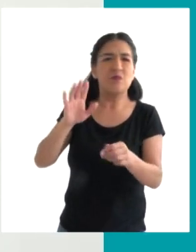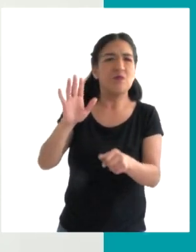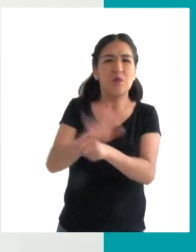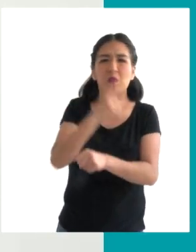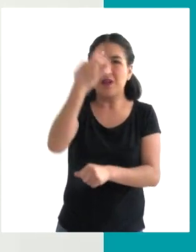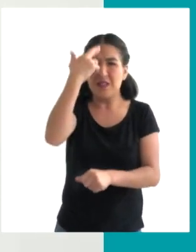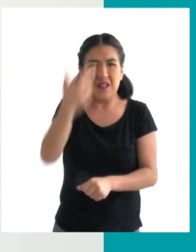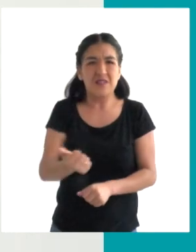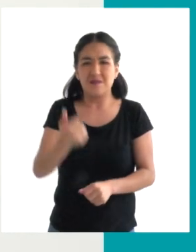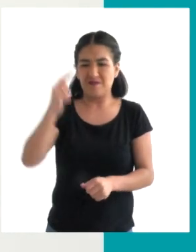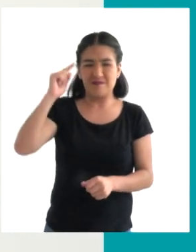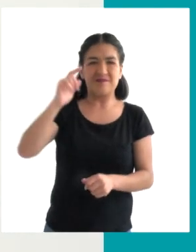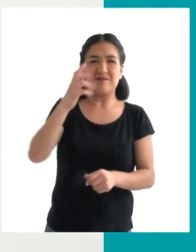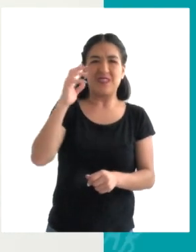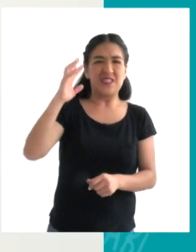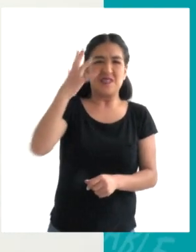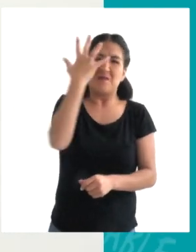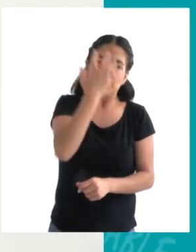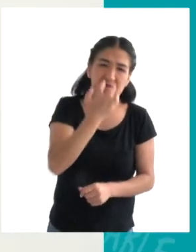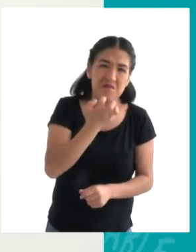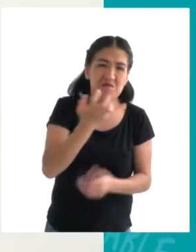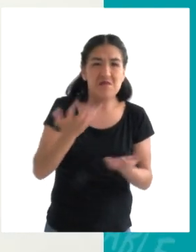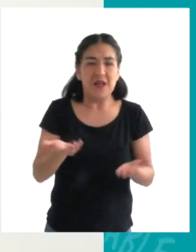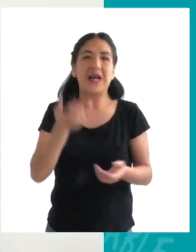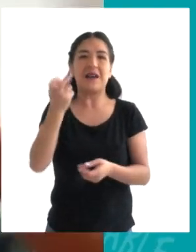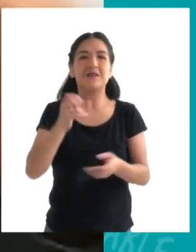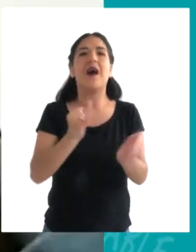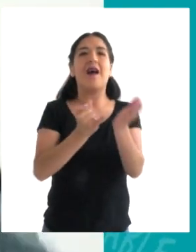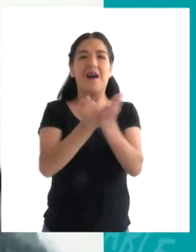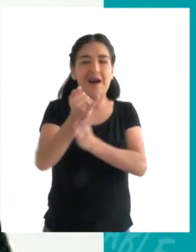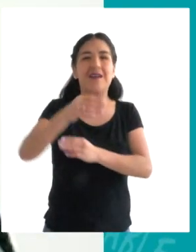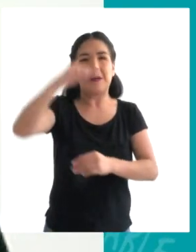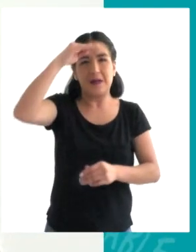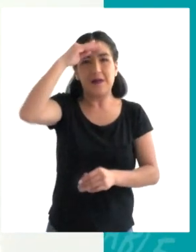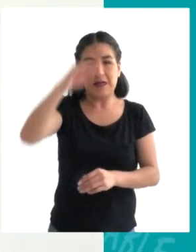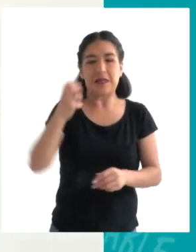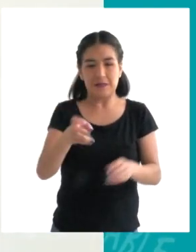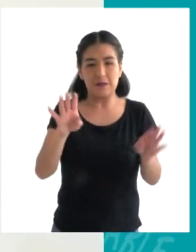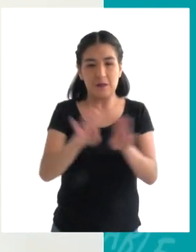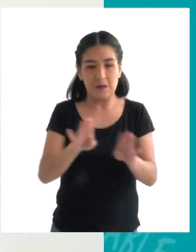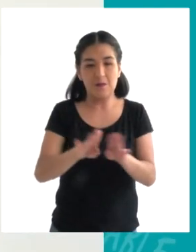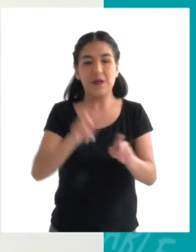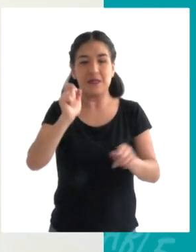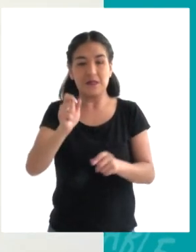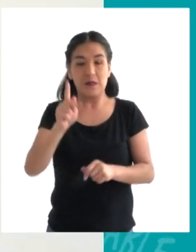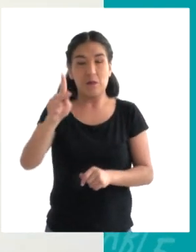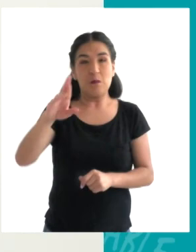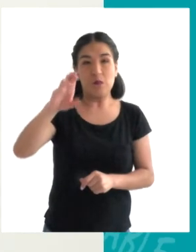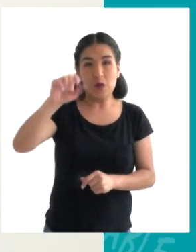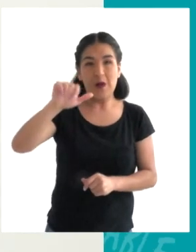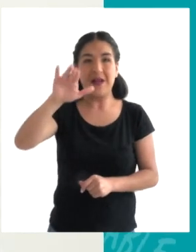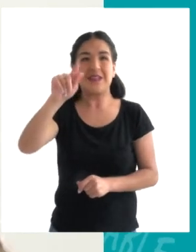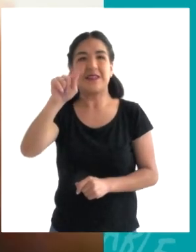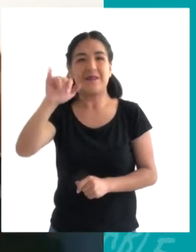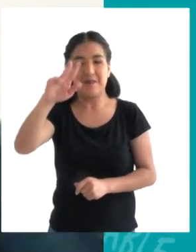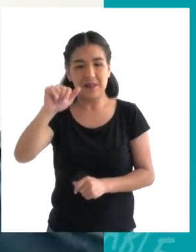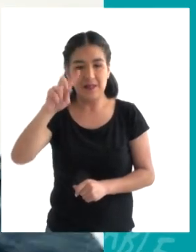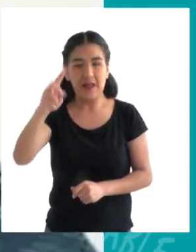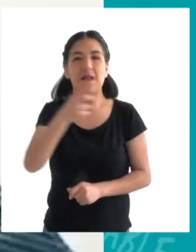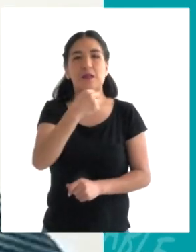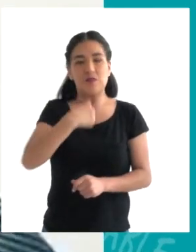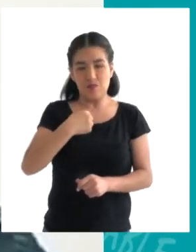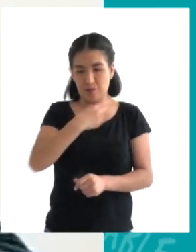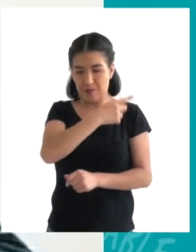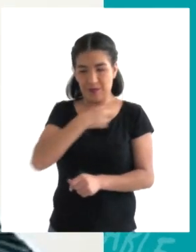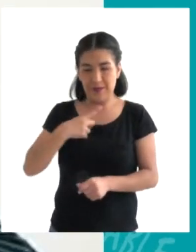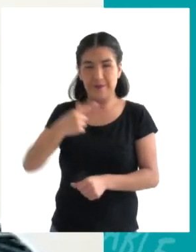puedes poder tomar mejores decisiones. Pero eso es motivo de otra cápsula. La proactividad emocional se refiere a que tú te des cuenta